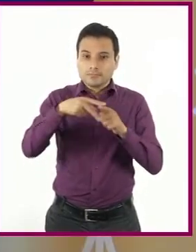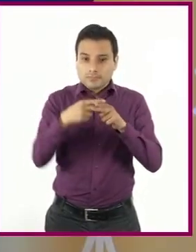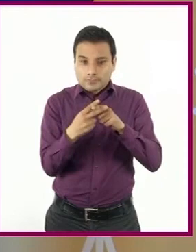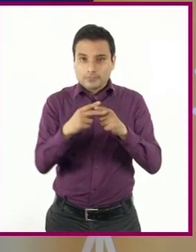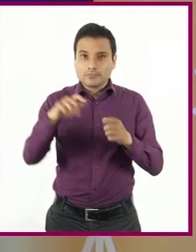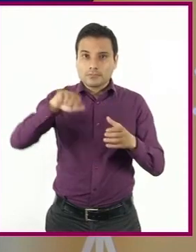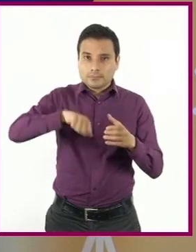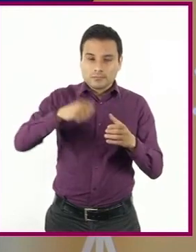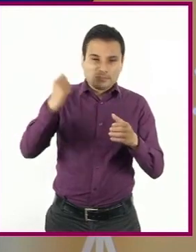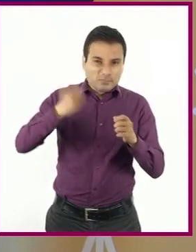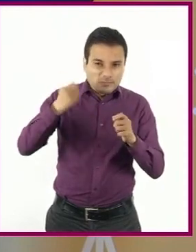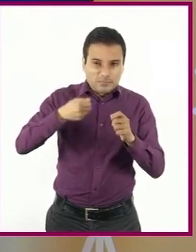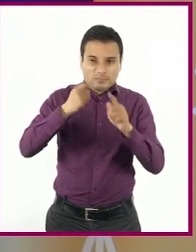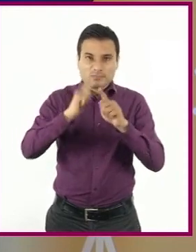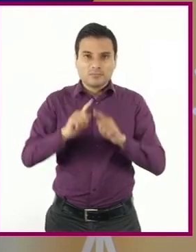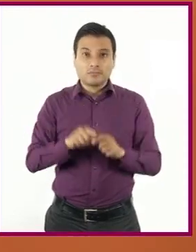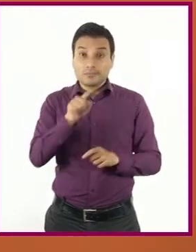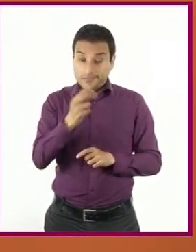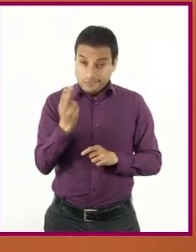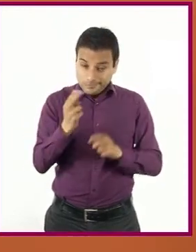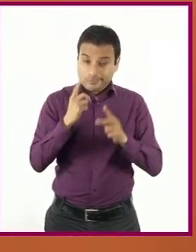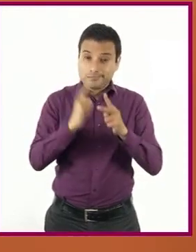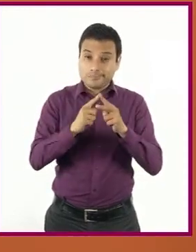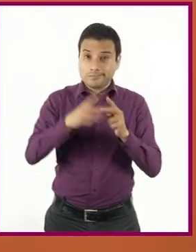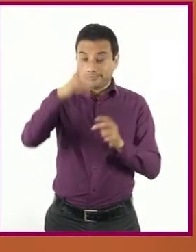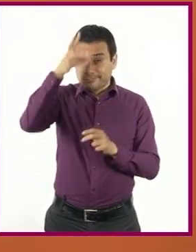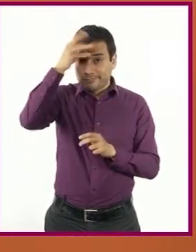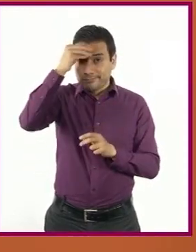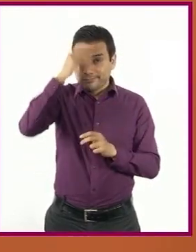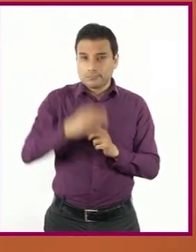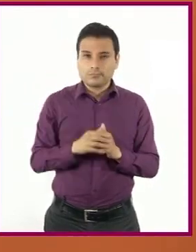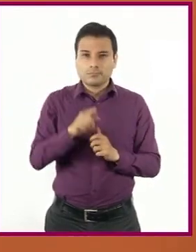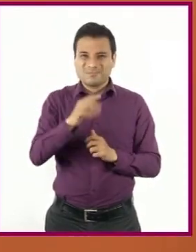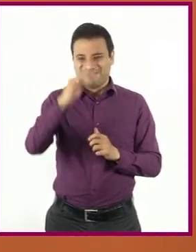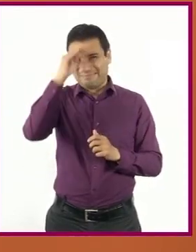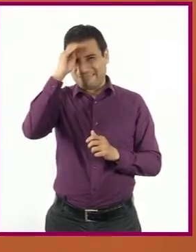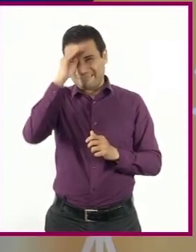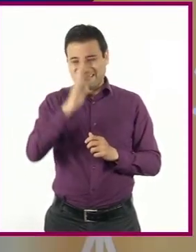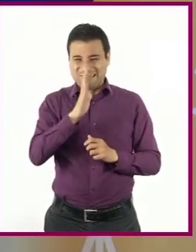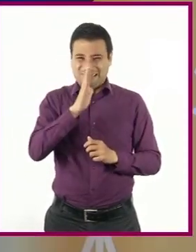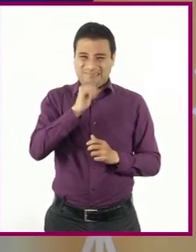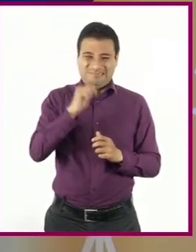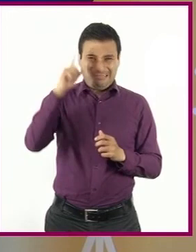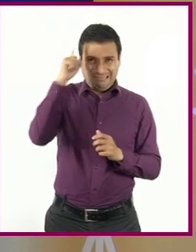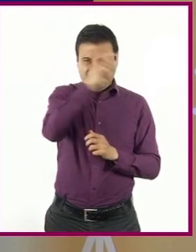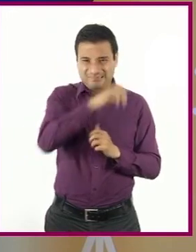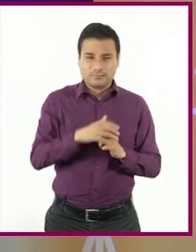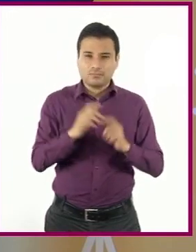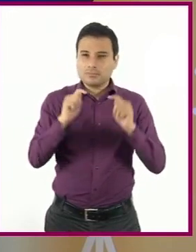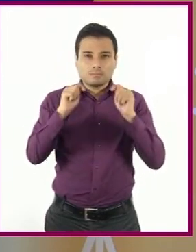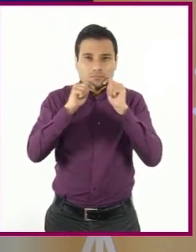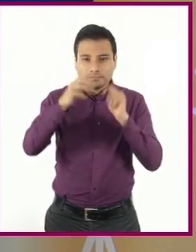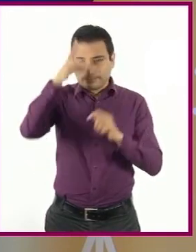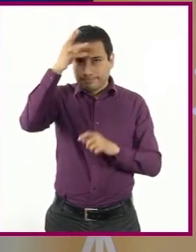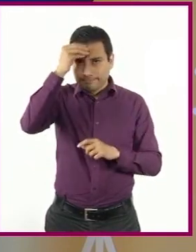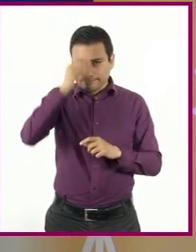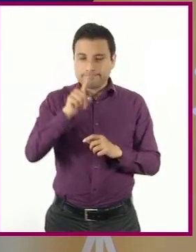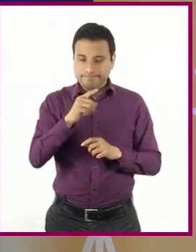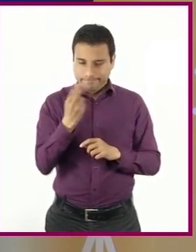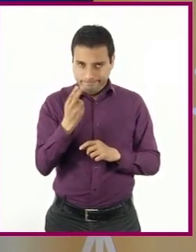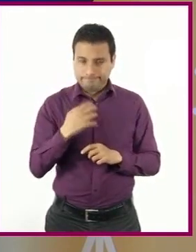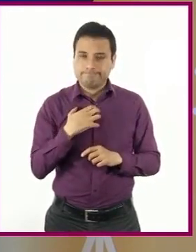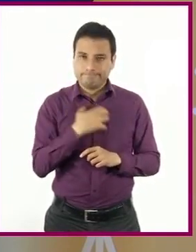Llénenla lo más que puedan, aun con herramientas que parezcan difíciles de manejar, pero recuerden disfrutar el proceso